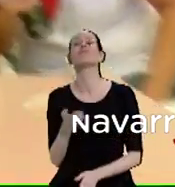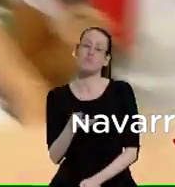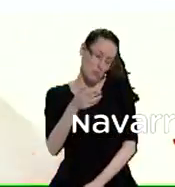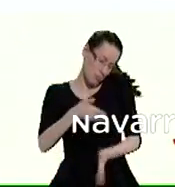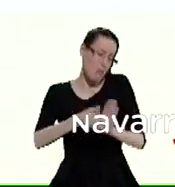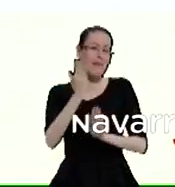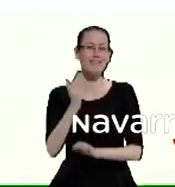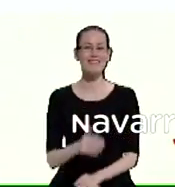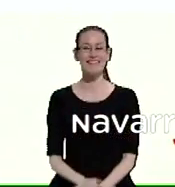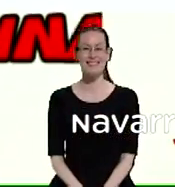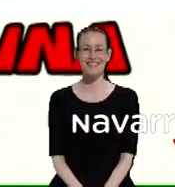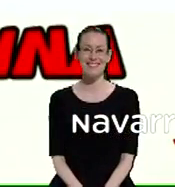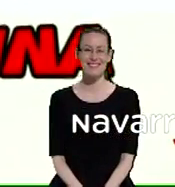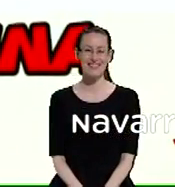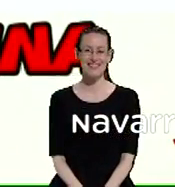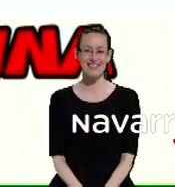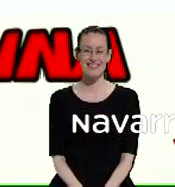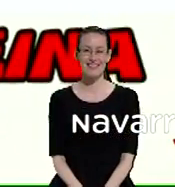vamos.